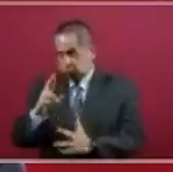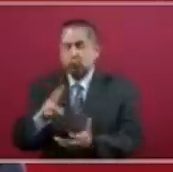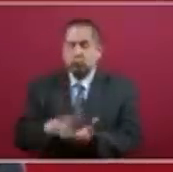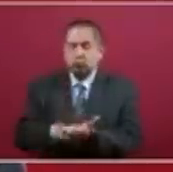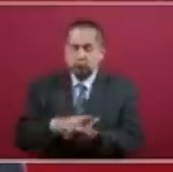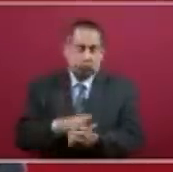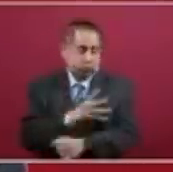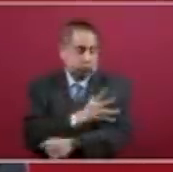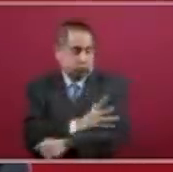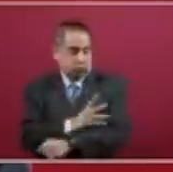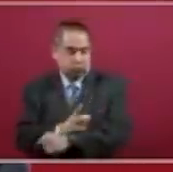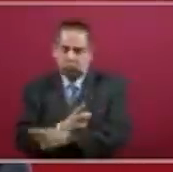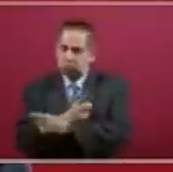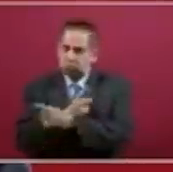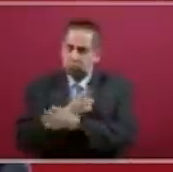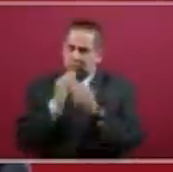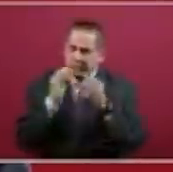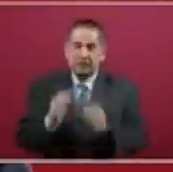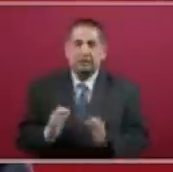Entonces, todos a